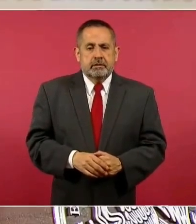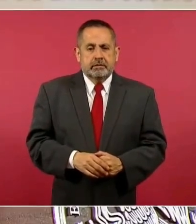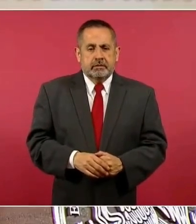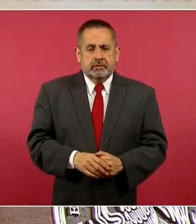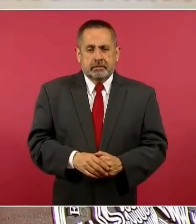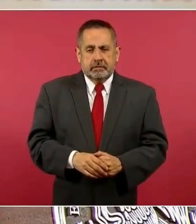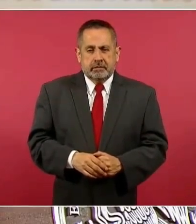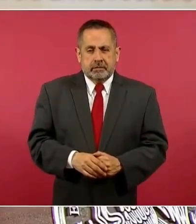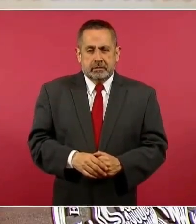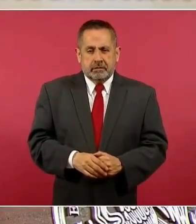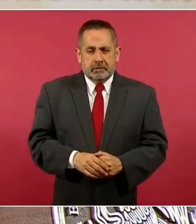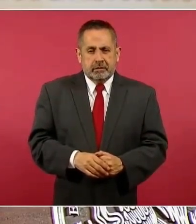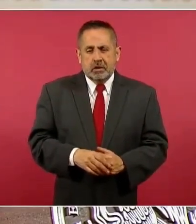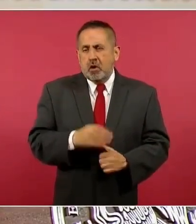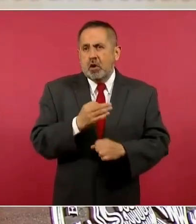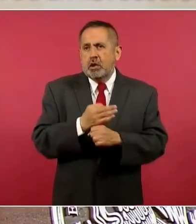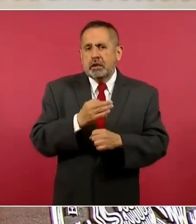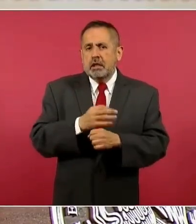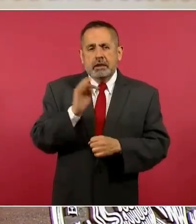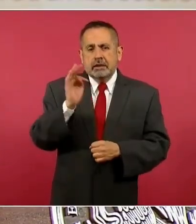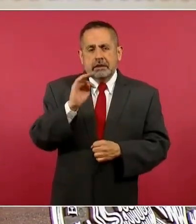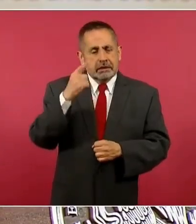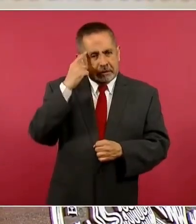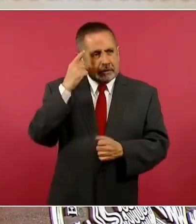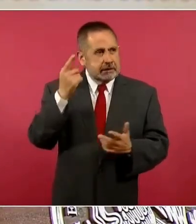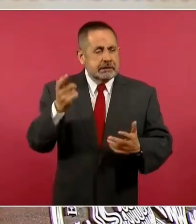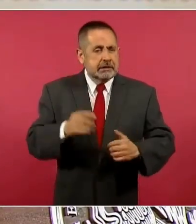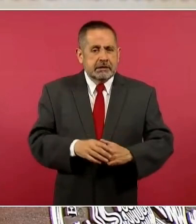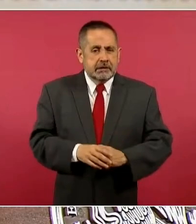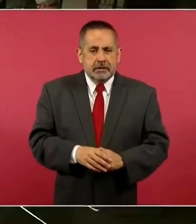pues un conflicto mayor